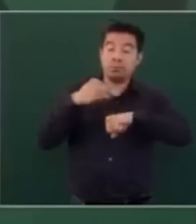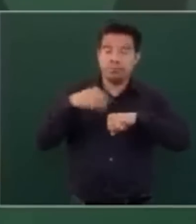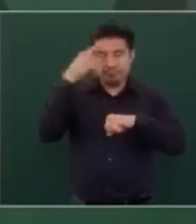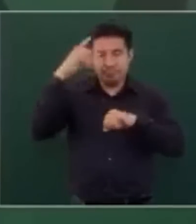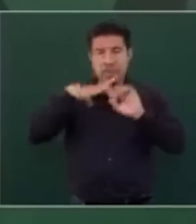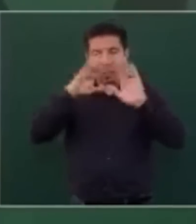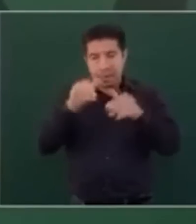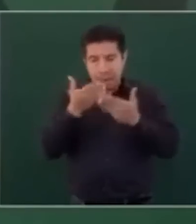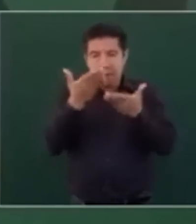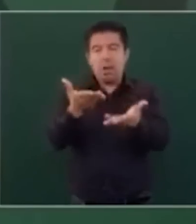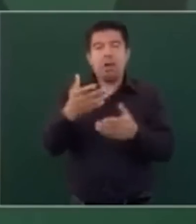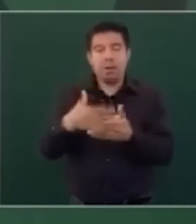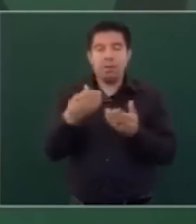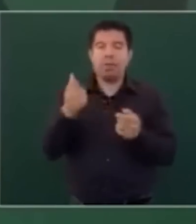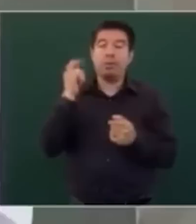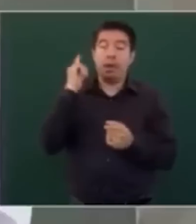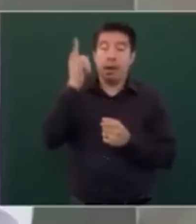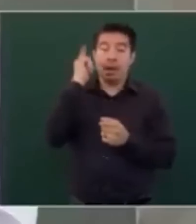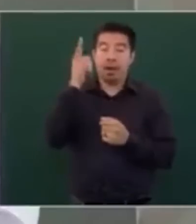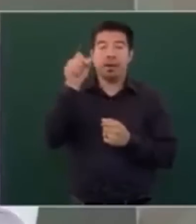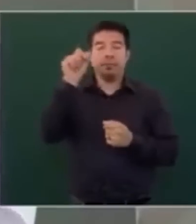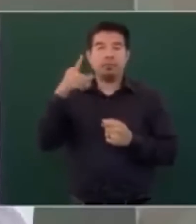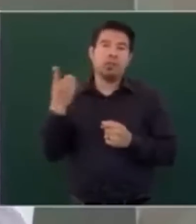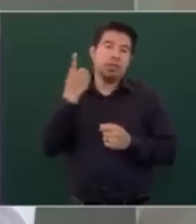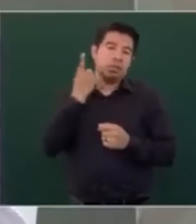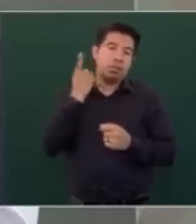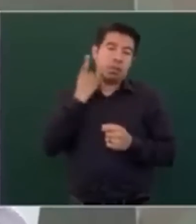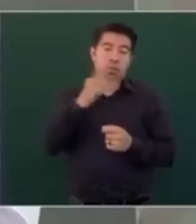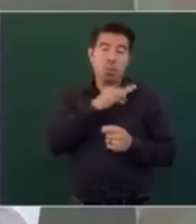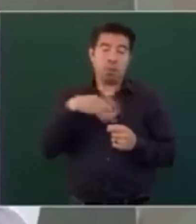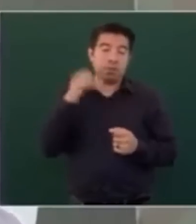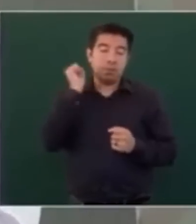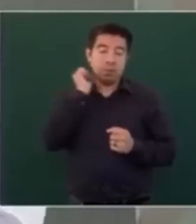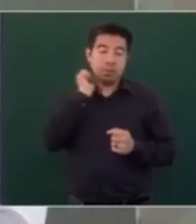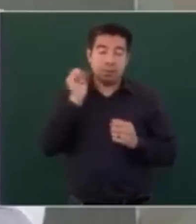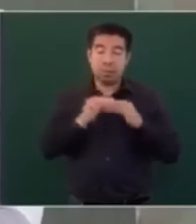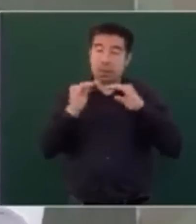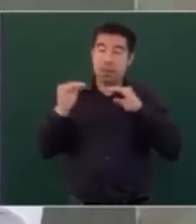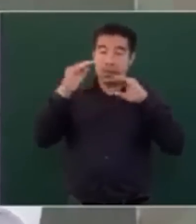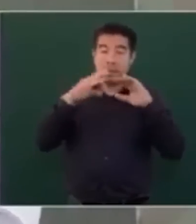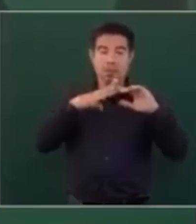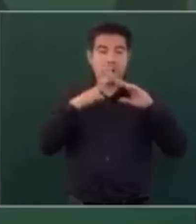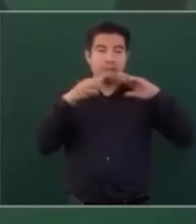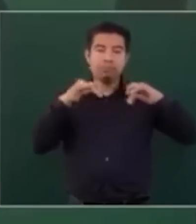entonces en el Poder Legislativo haya una mayoría